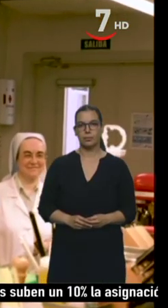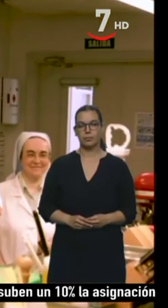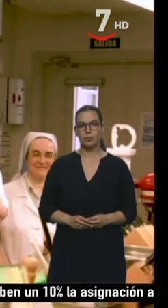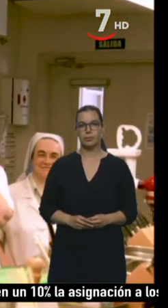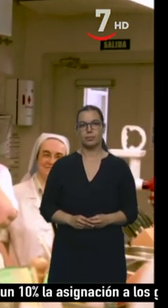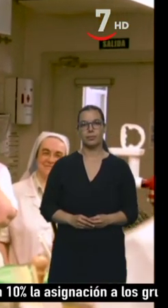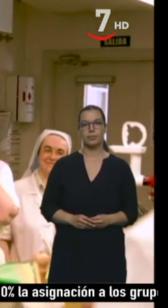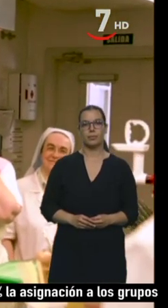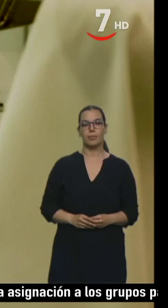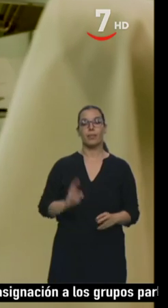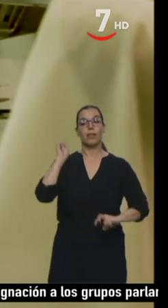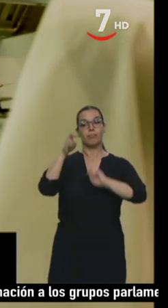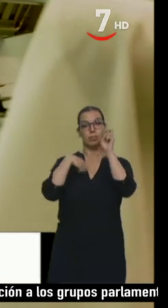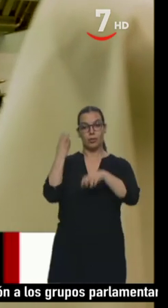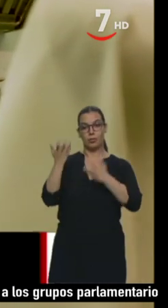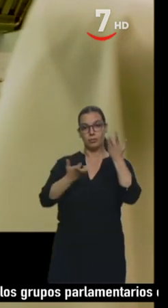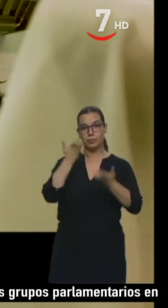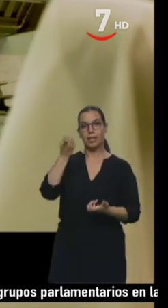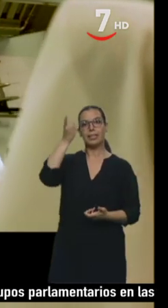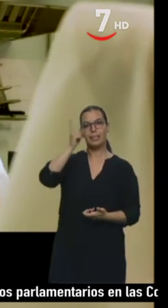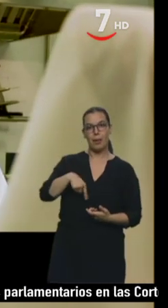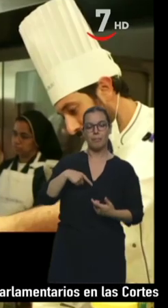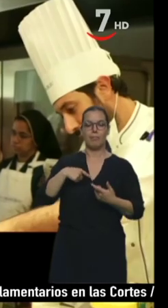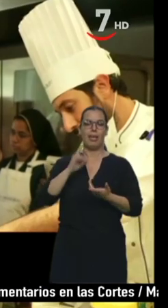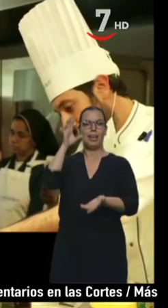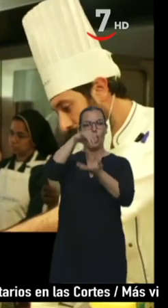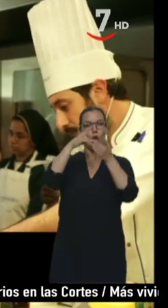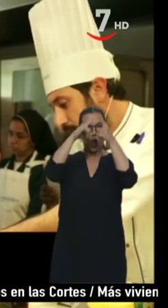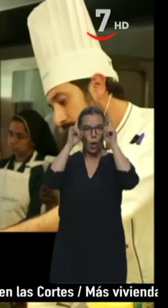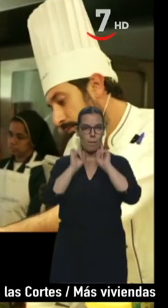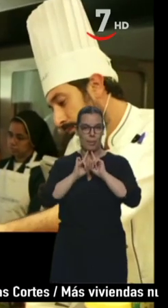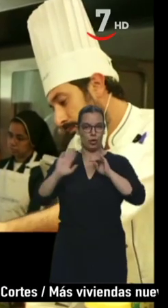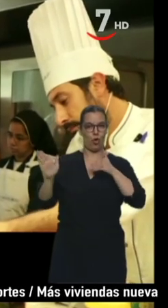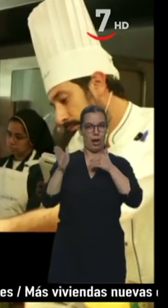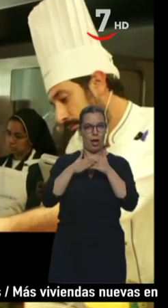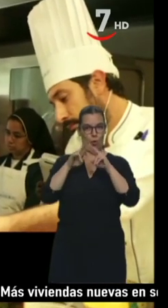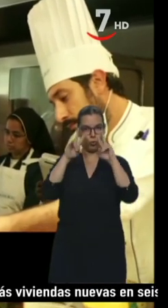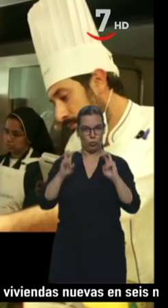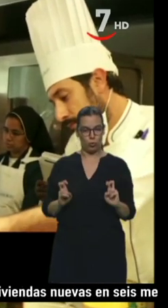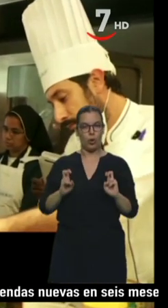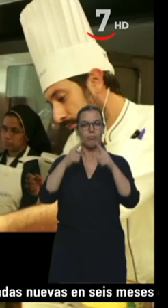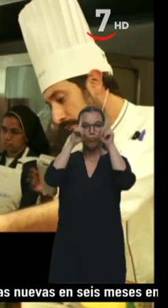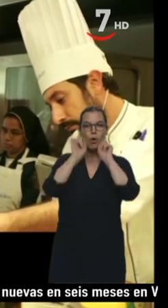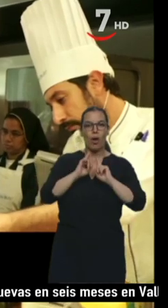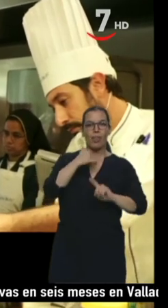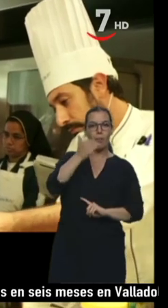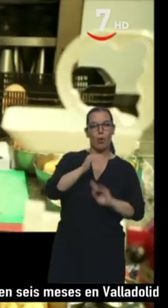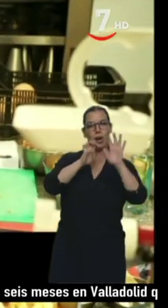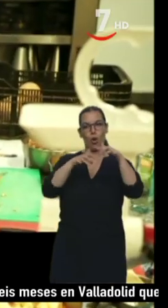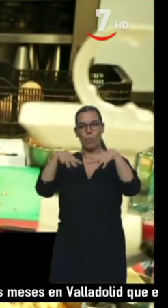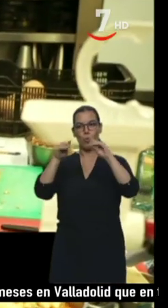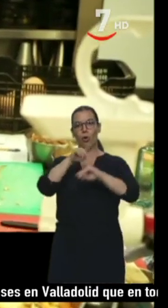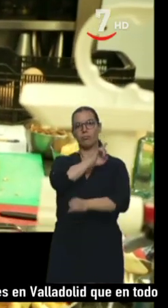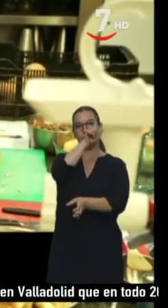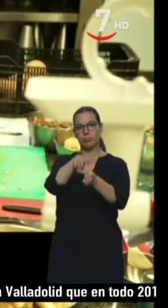La renovación culinaria también llega a los conventos de clausura. Varias religiosas de las provincias de Zamora, León y Burgos han participado en un